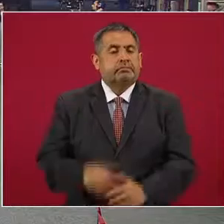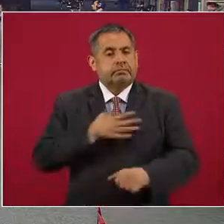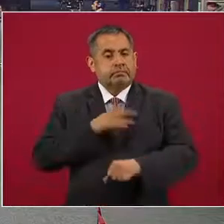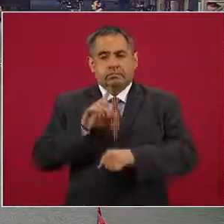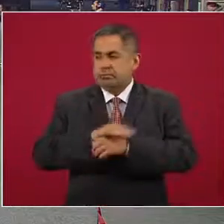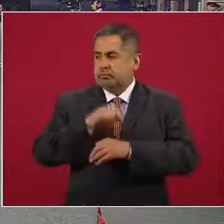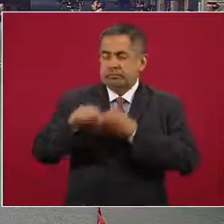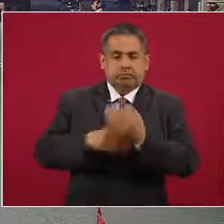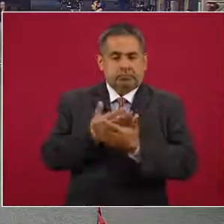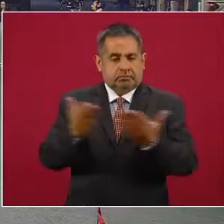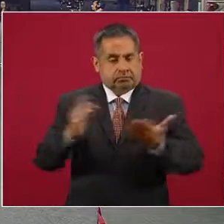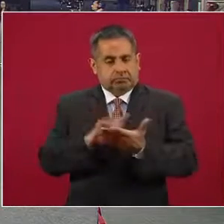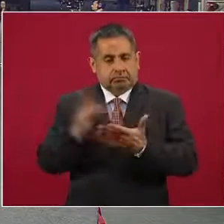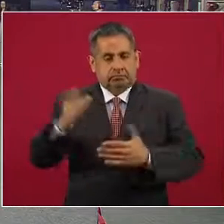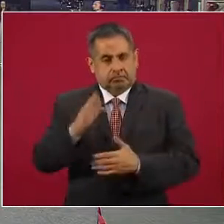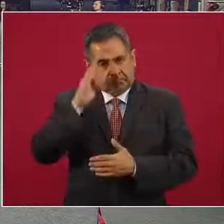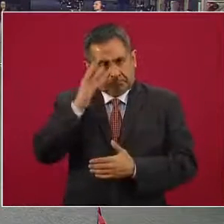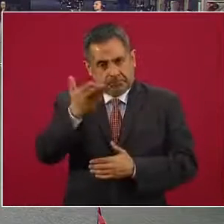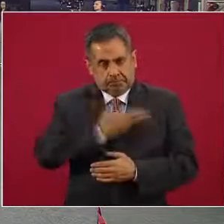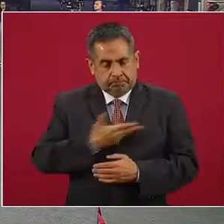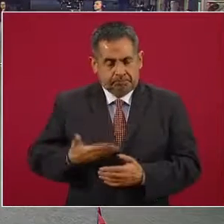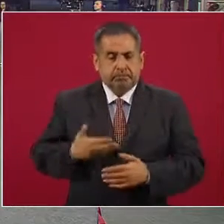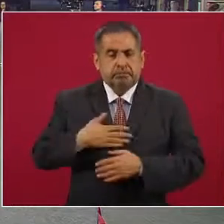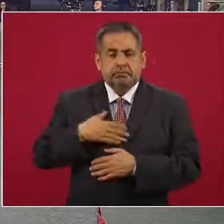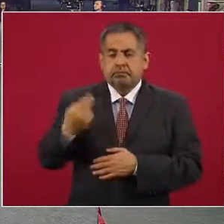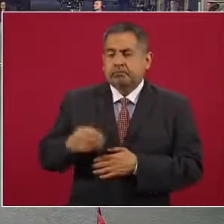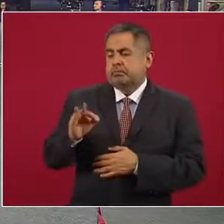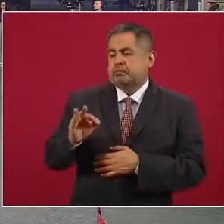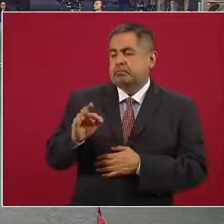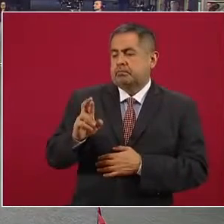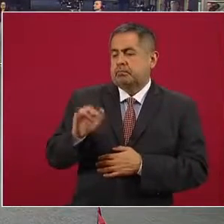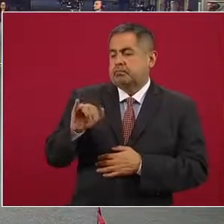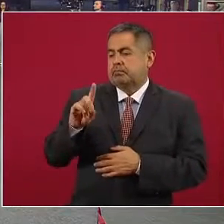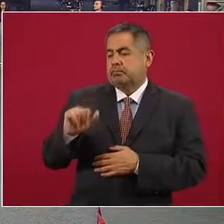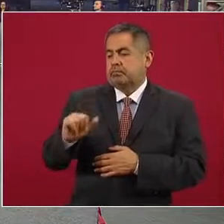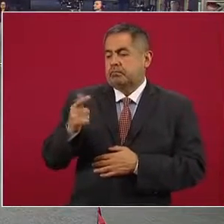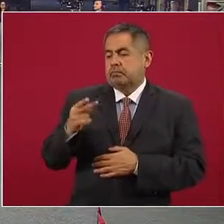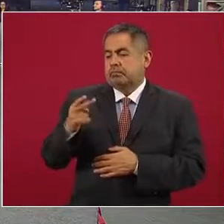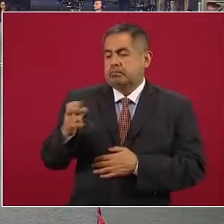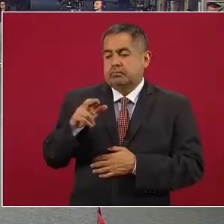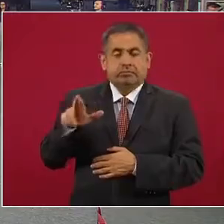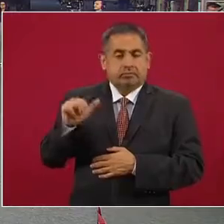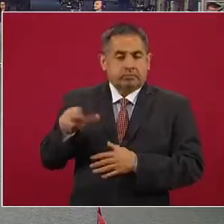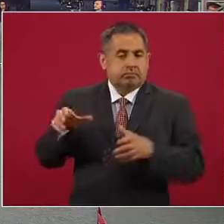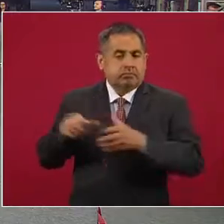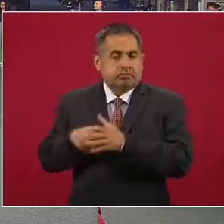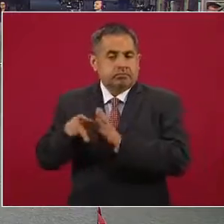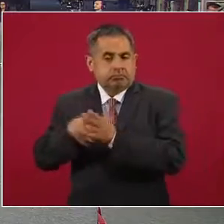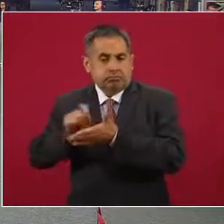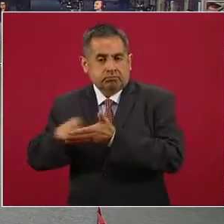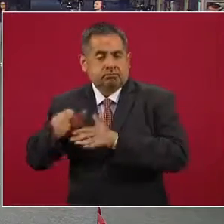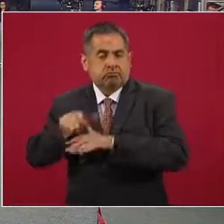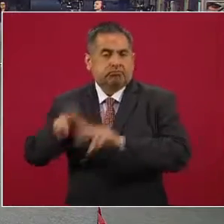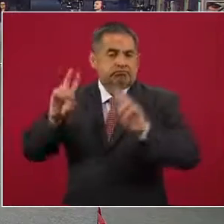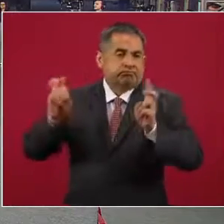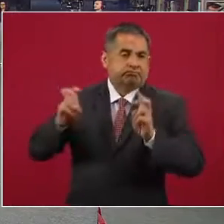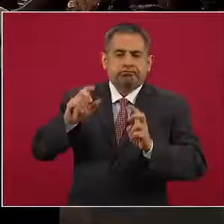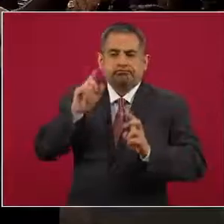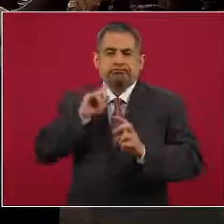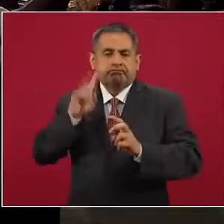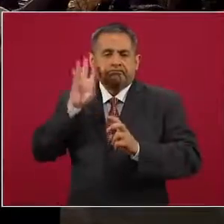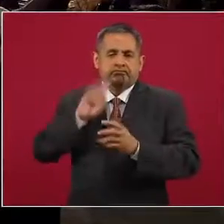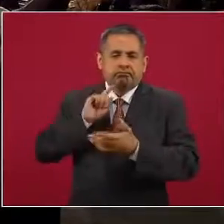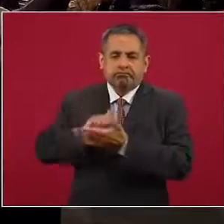Buenos días a todos. Gracias, señor presidente. Soy Frida Guerrera, columnista, cronista de feminicidio, columnista de